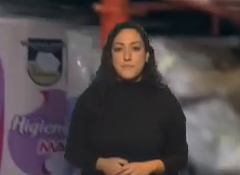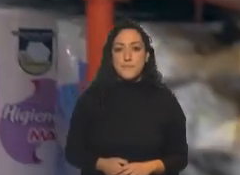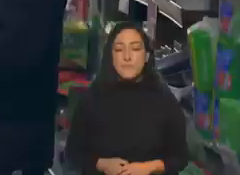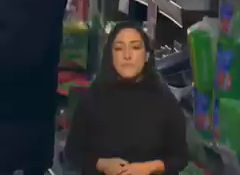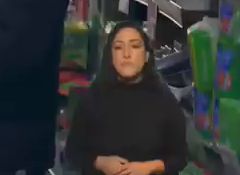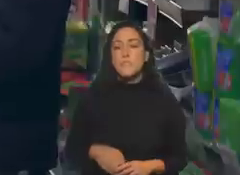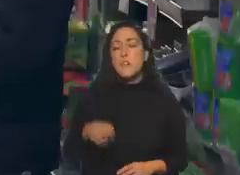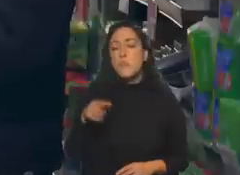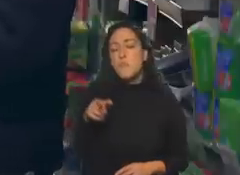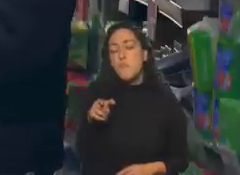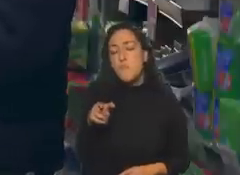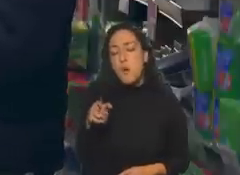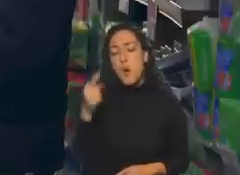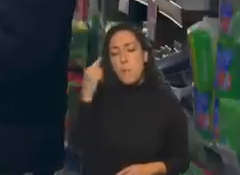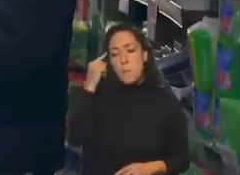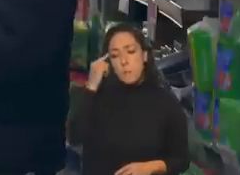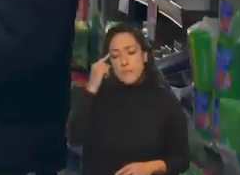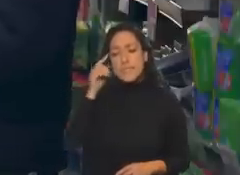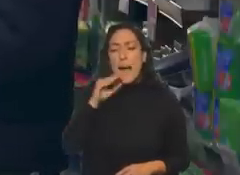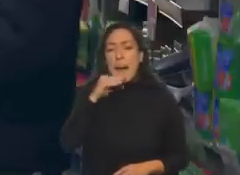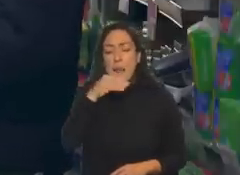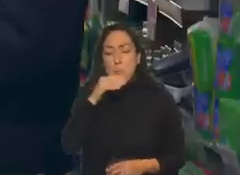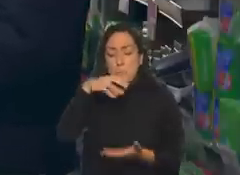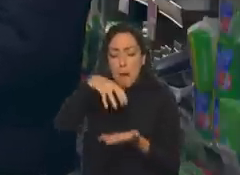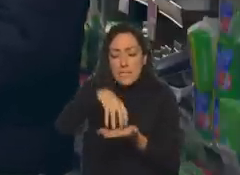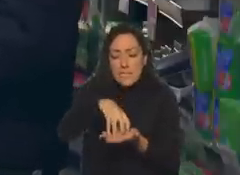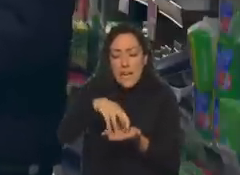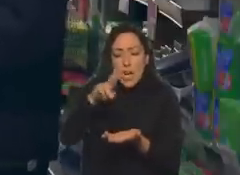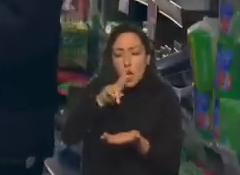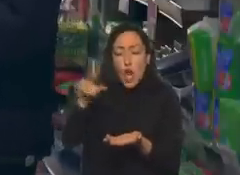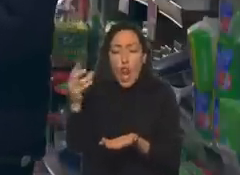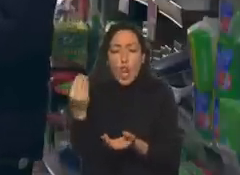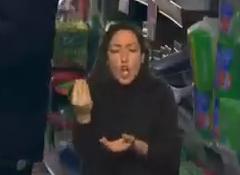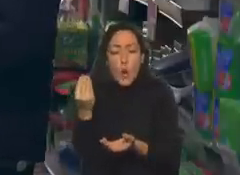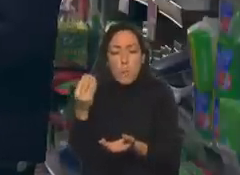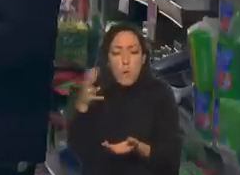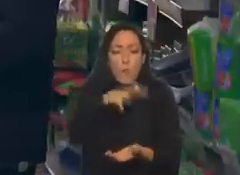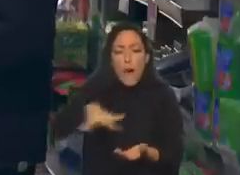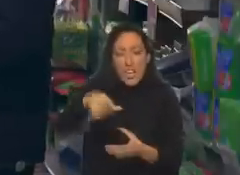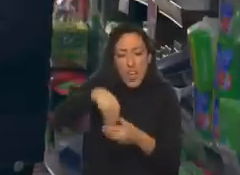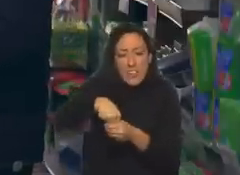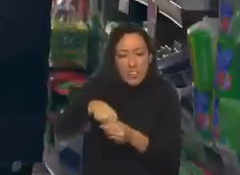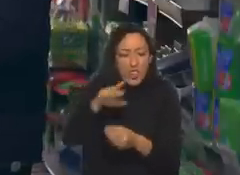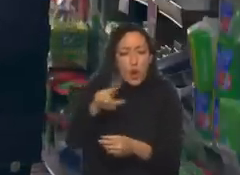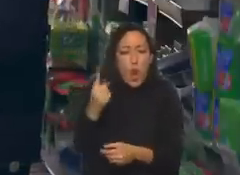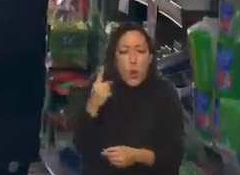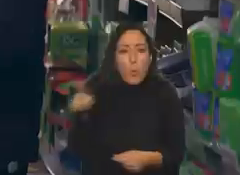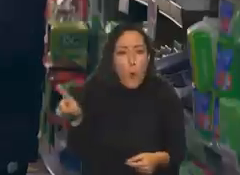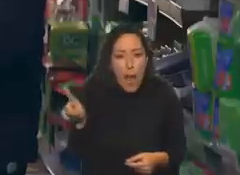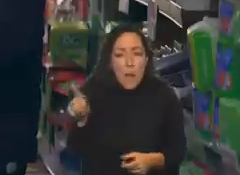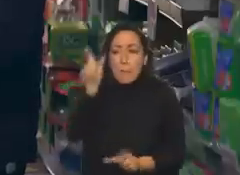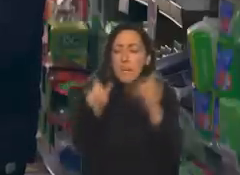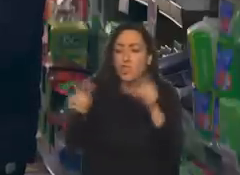Fernando, ¿qué rol te parece que cumplen los almacenes como el que vos tenés en los barrios? ¿Qué